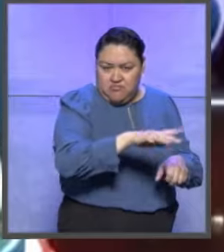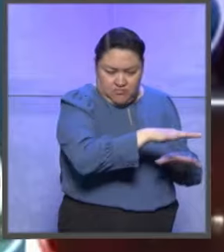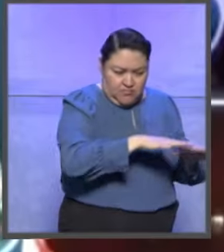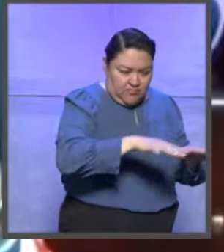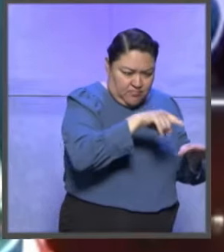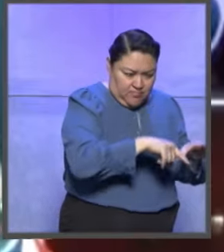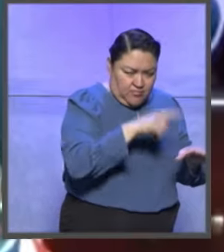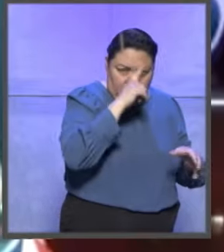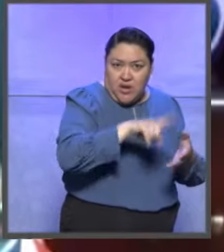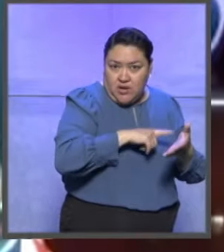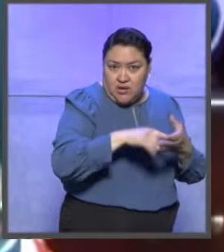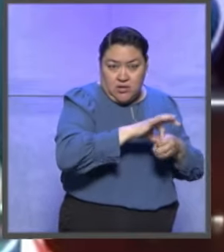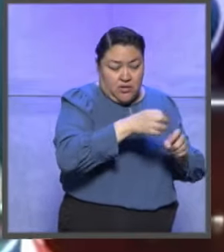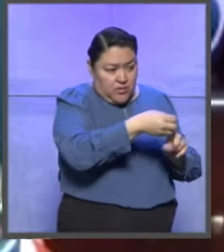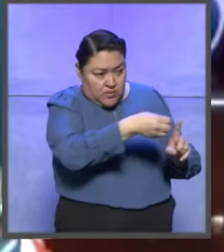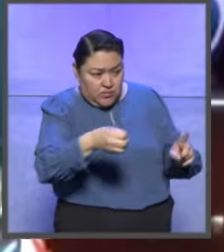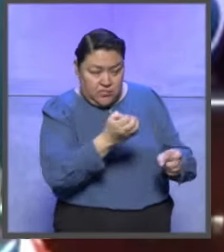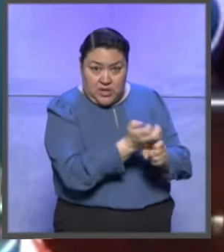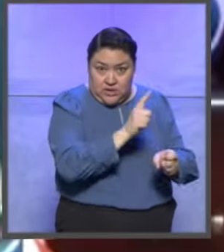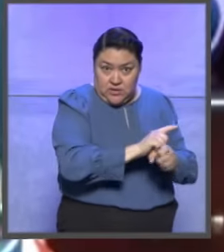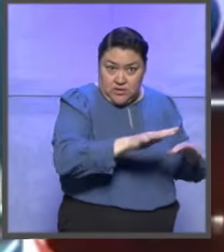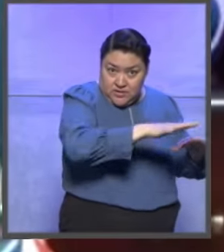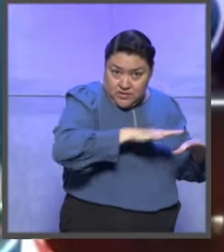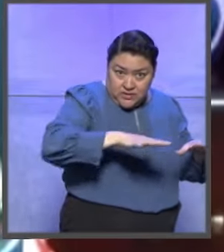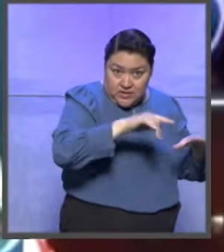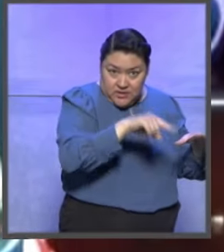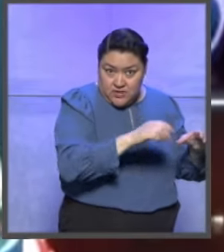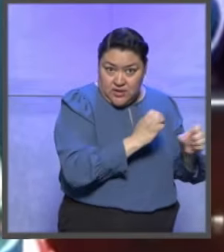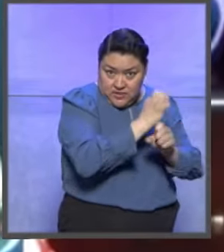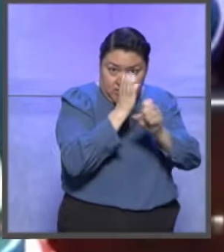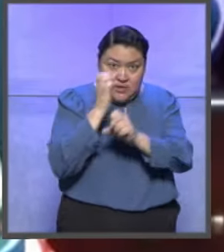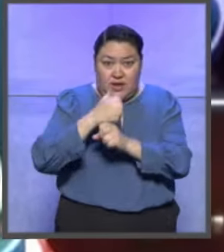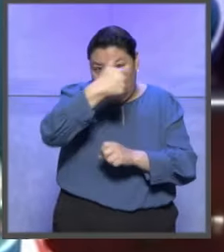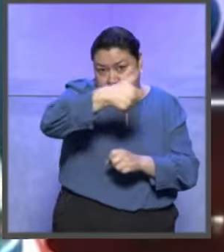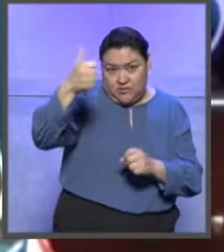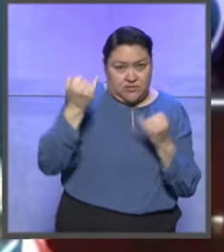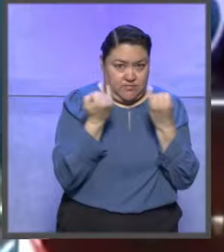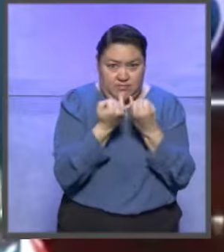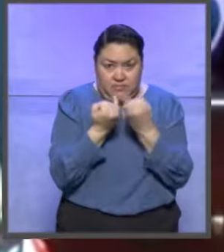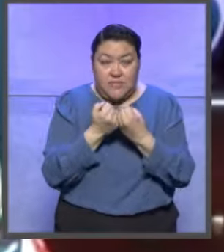los gobiernos para llevar una muy buena elección en lo local.